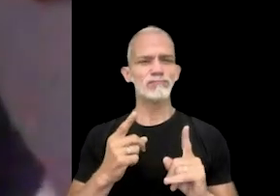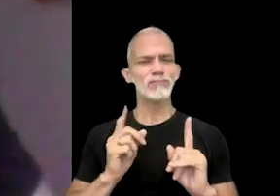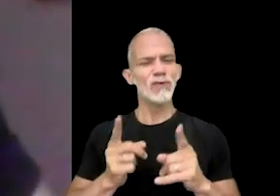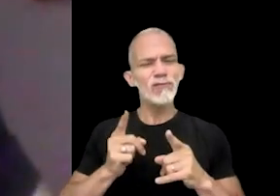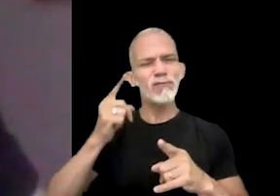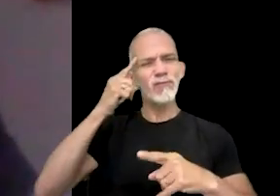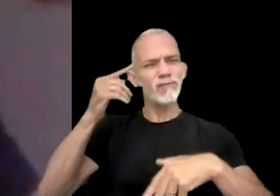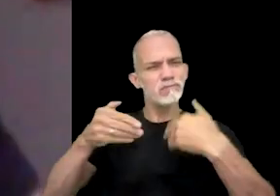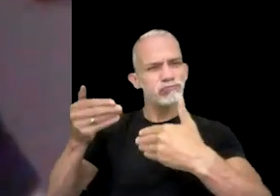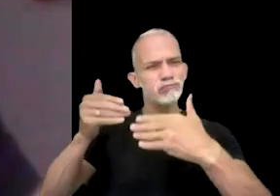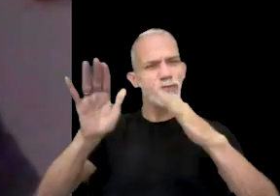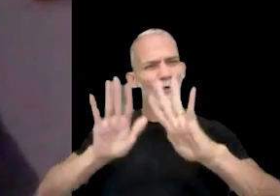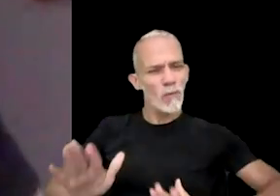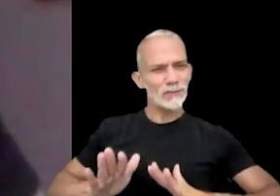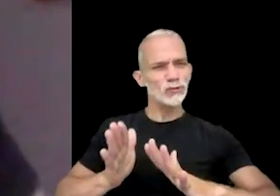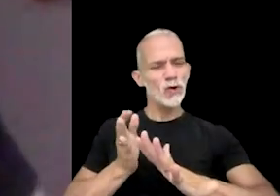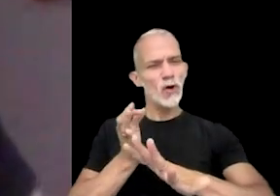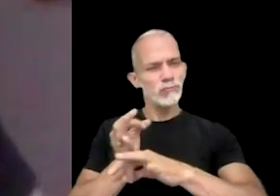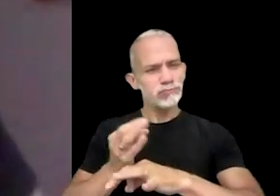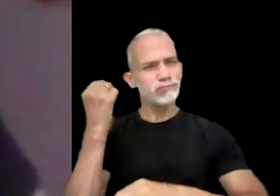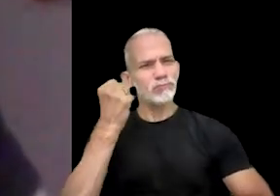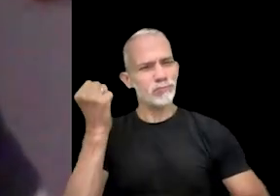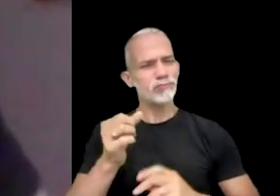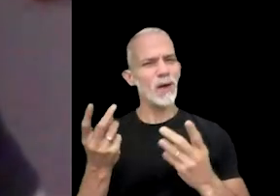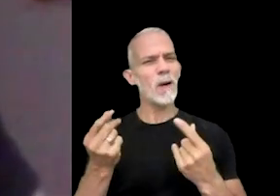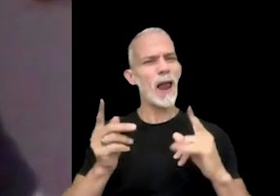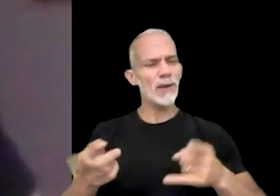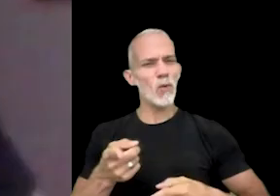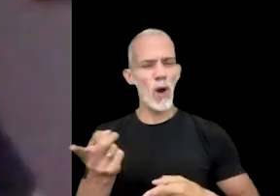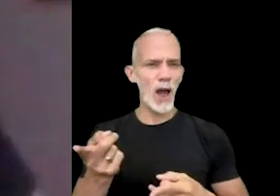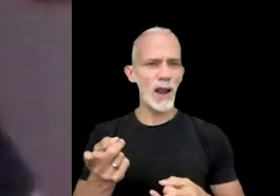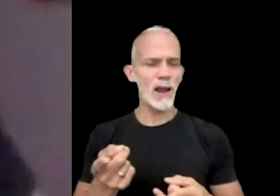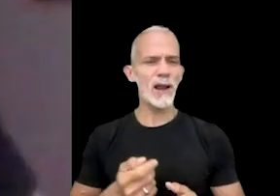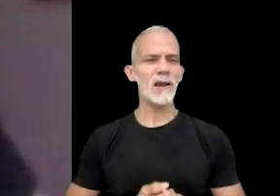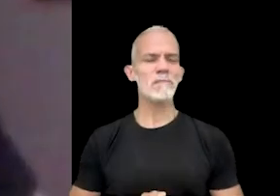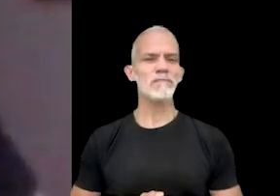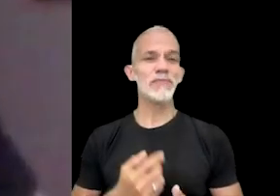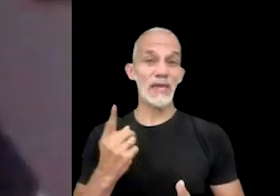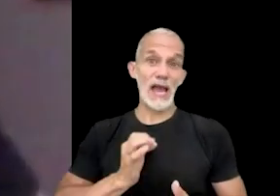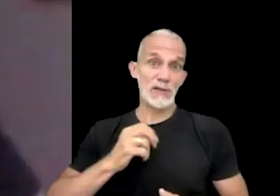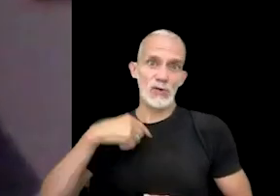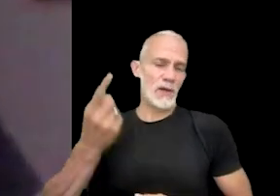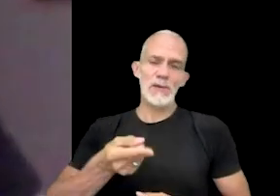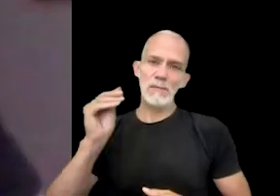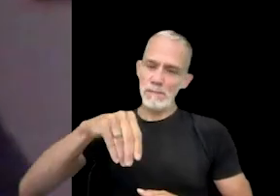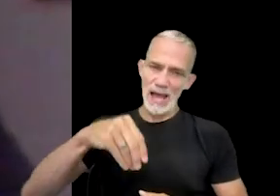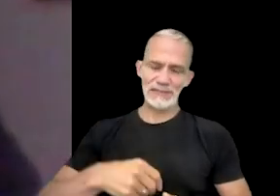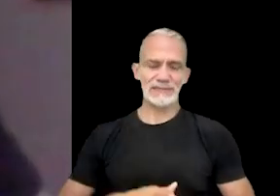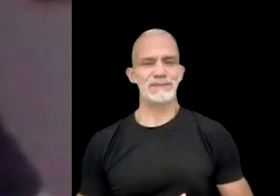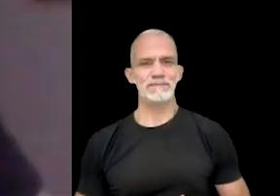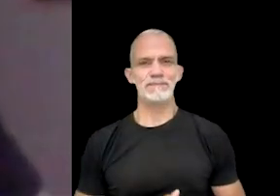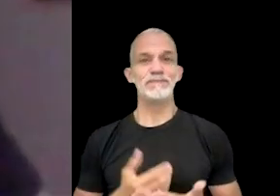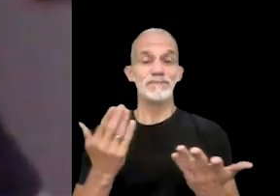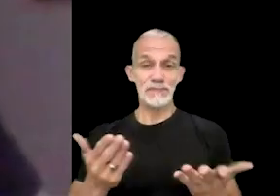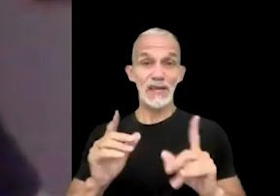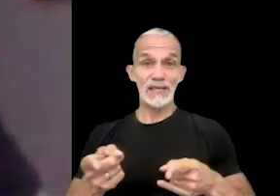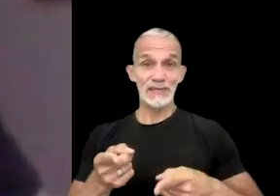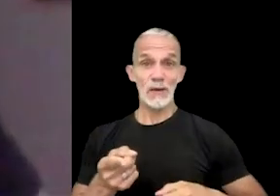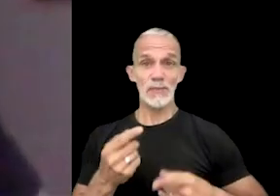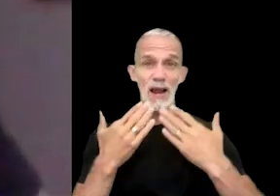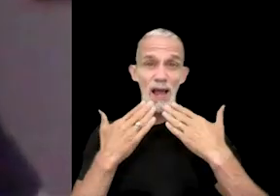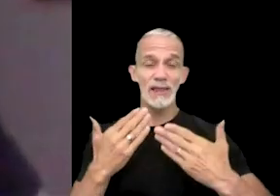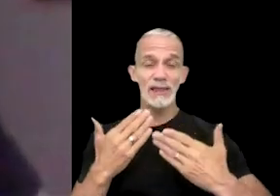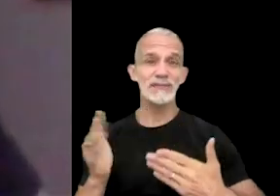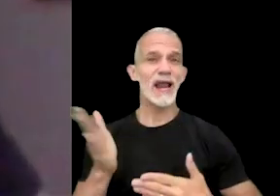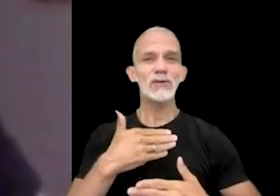a la formación, a la capacitación y lo seguiremos haciendo el año que viene. Así que bueno, también agradecerle